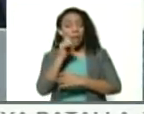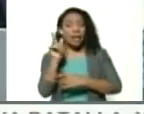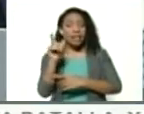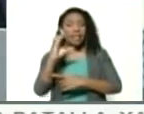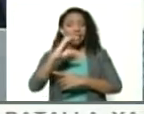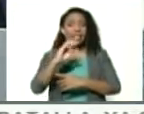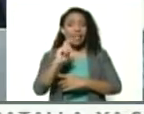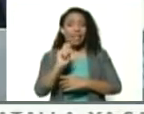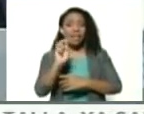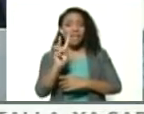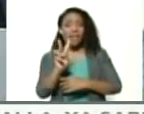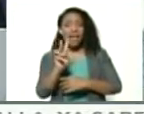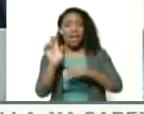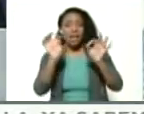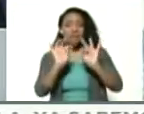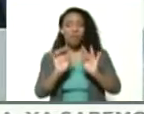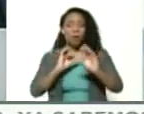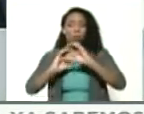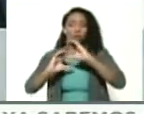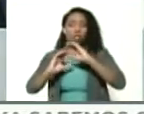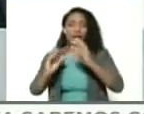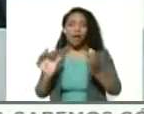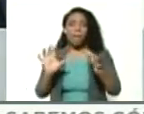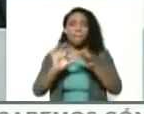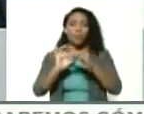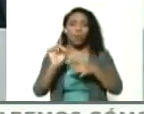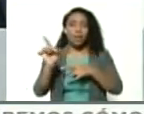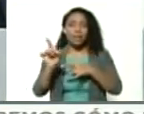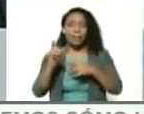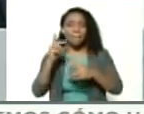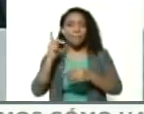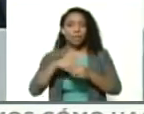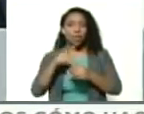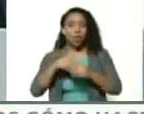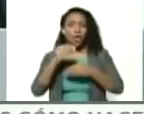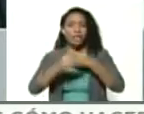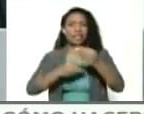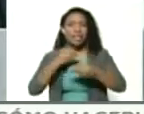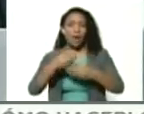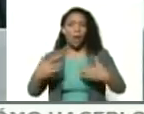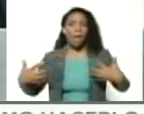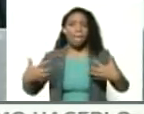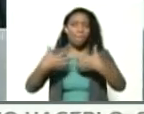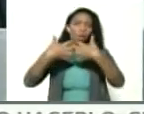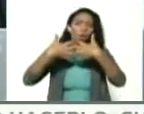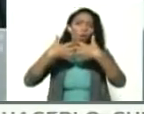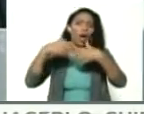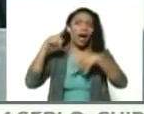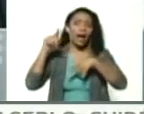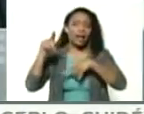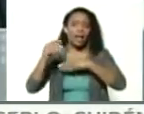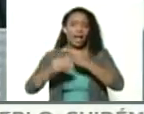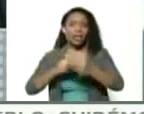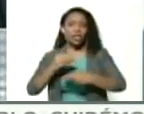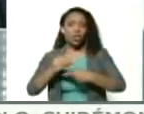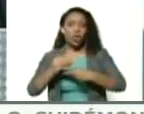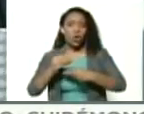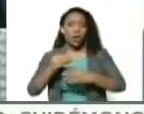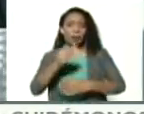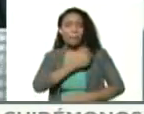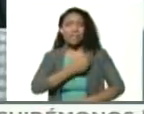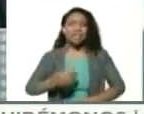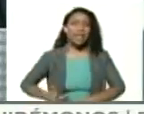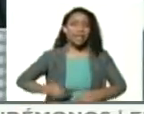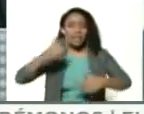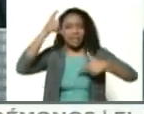medios de comunicación, se unió la meritocracia petrolera y crearon un conflicto enconado que el comandante Chávez